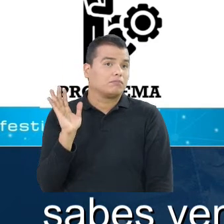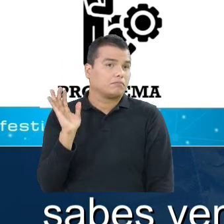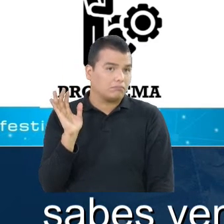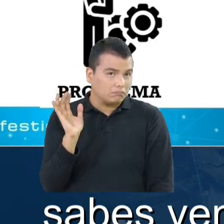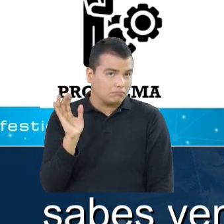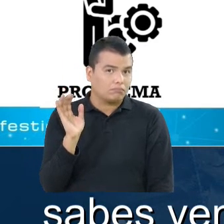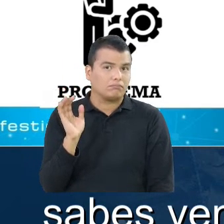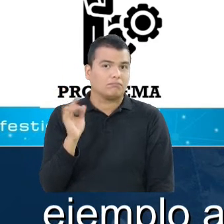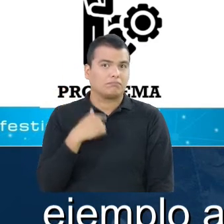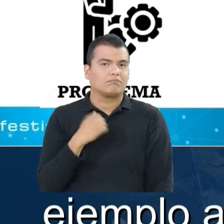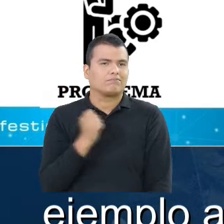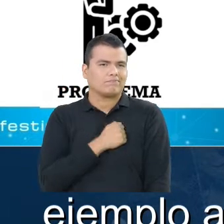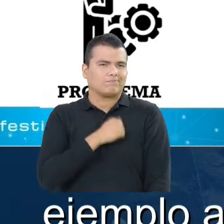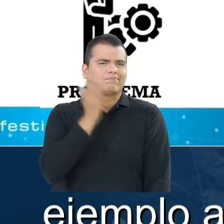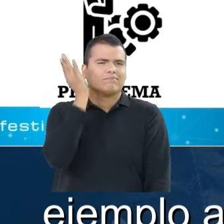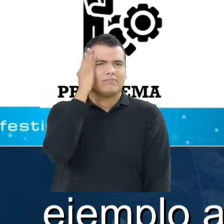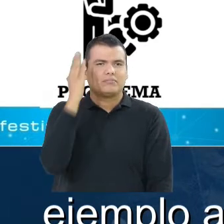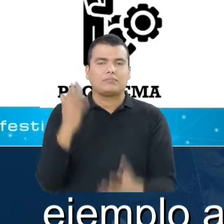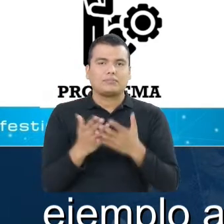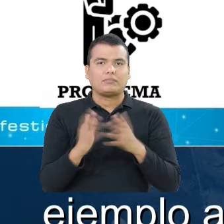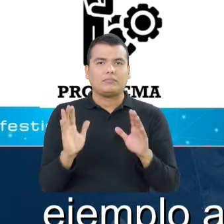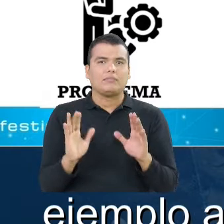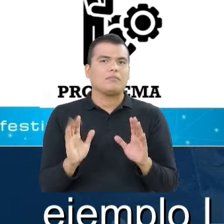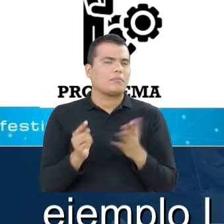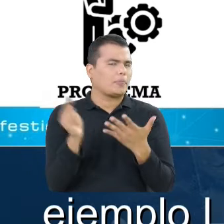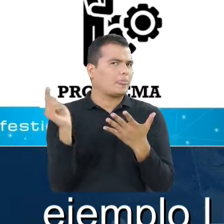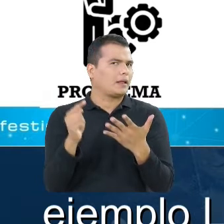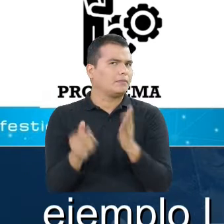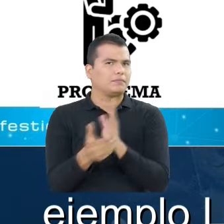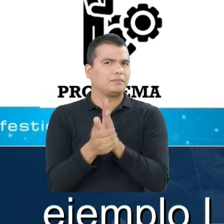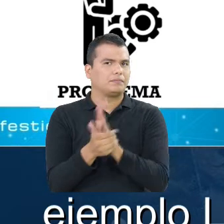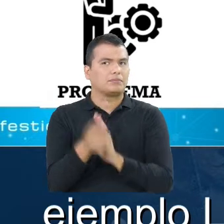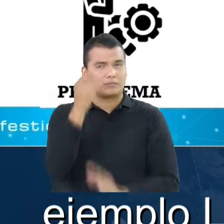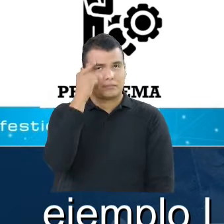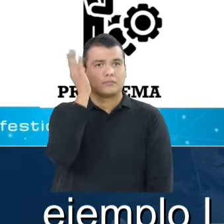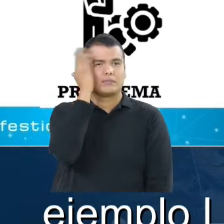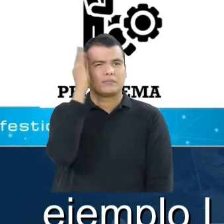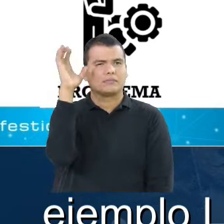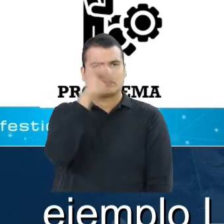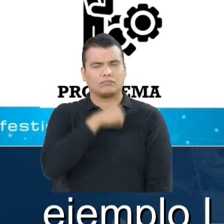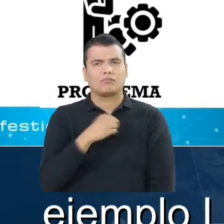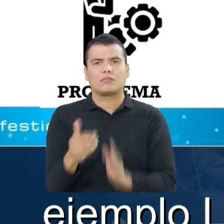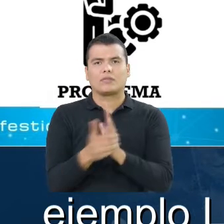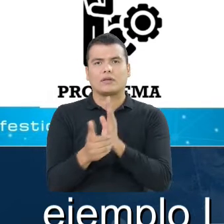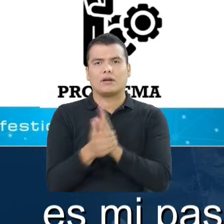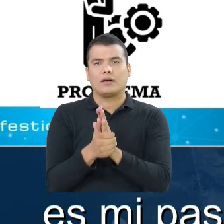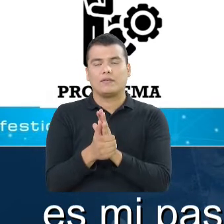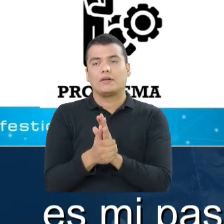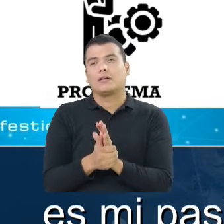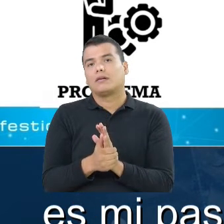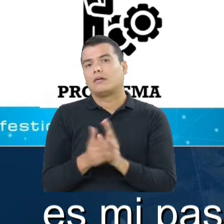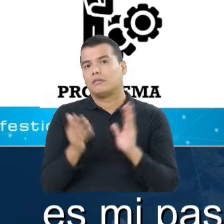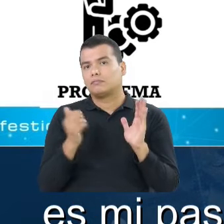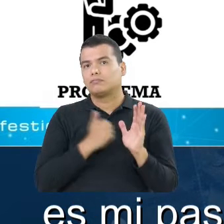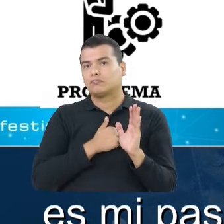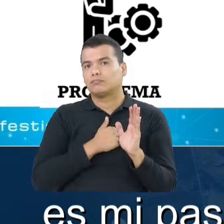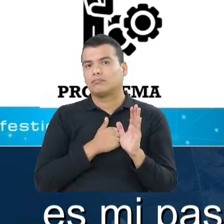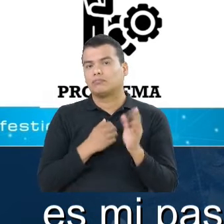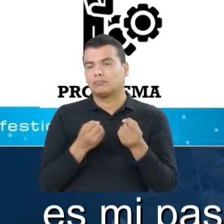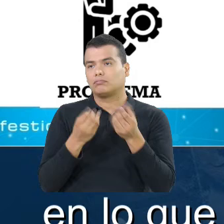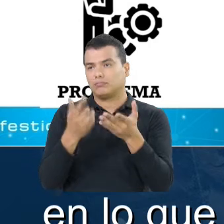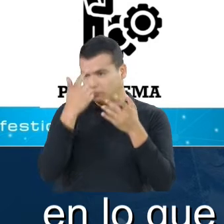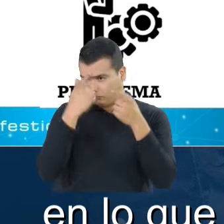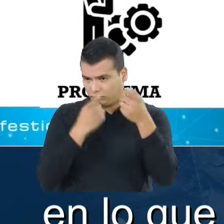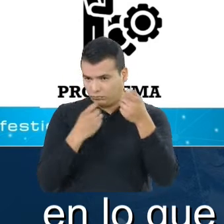cuenta, sí es mi pasión, o cualquier otra habilidad en lo que ustedes se consideren bastante bueno, ustedes pueden implementar un posible